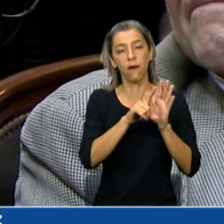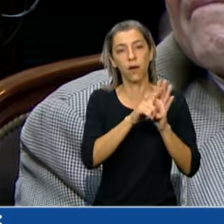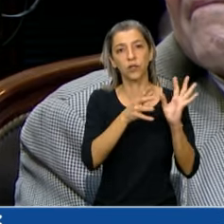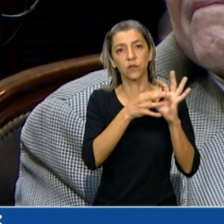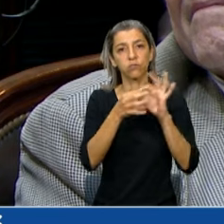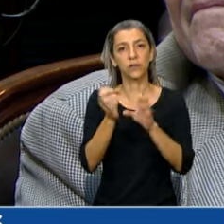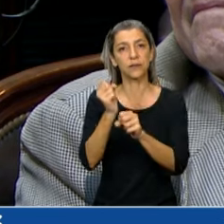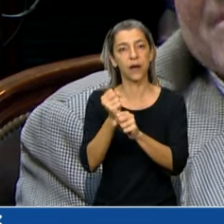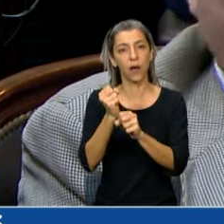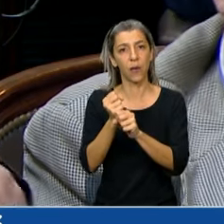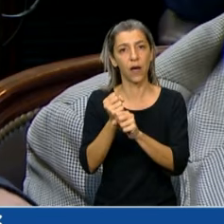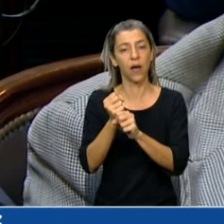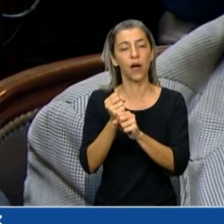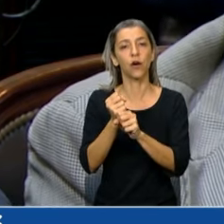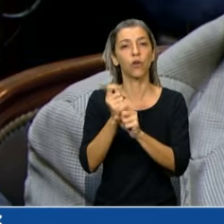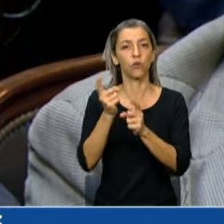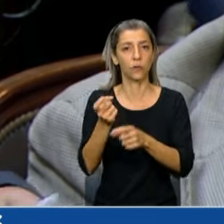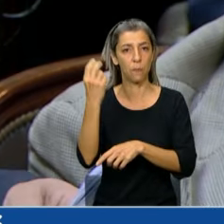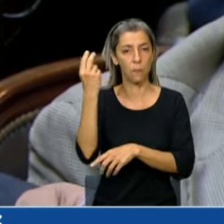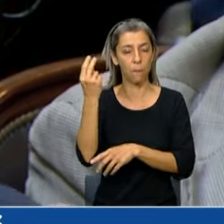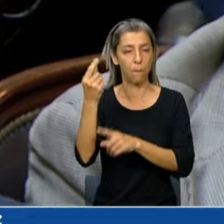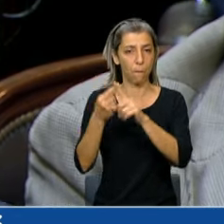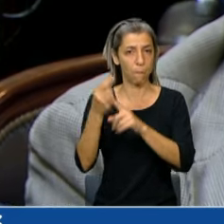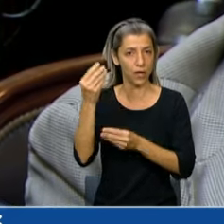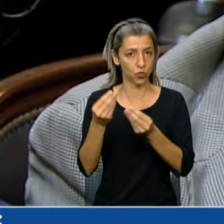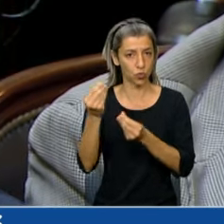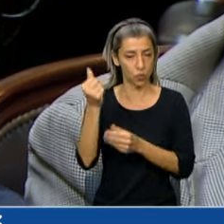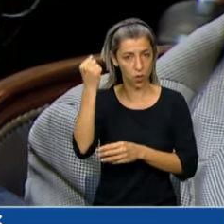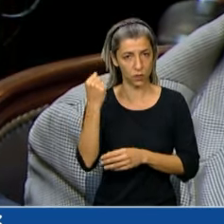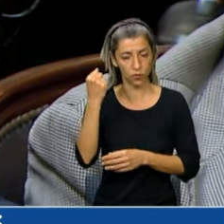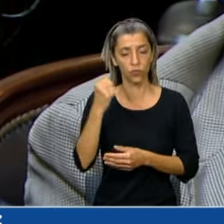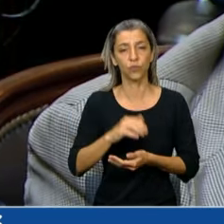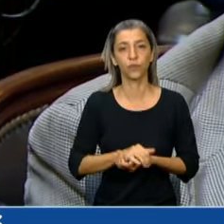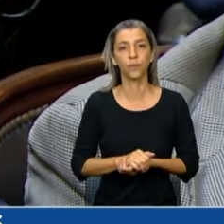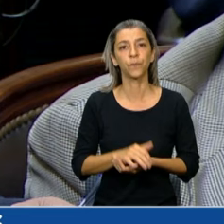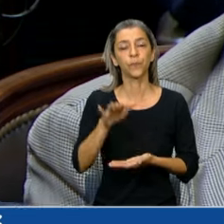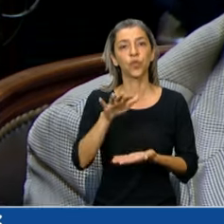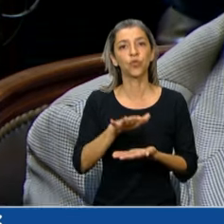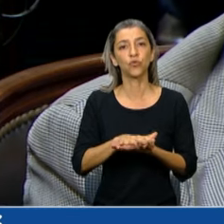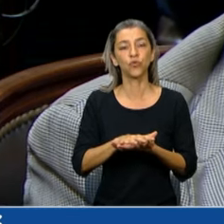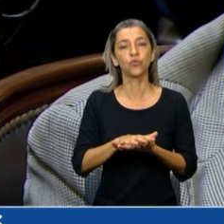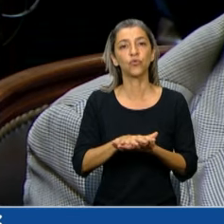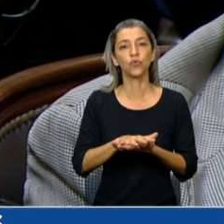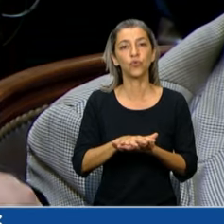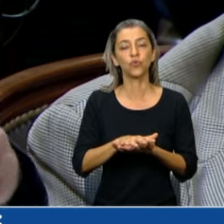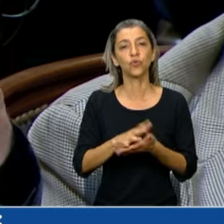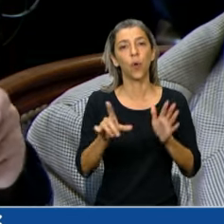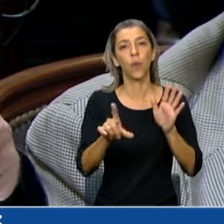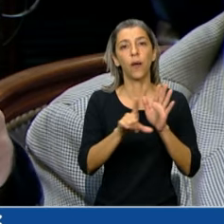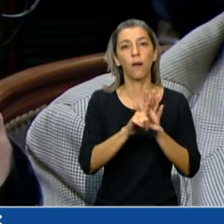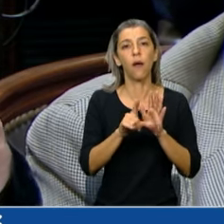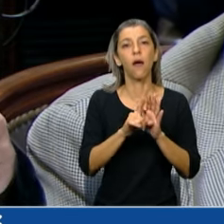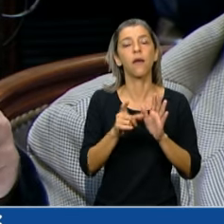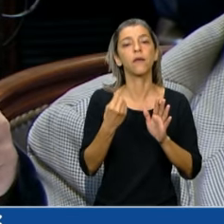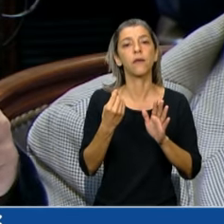y hacienda en relación a la ley del calzado Argentino